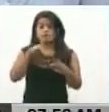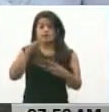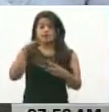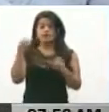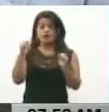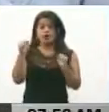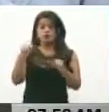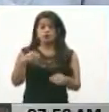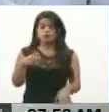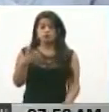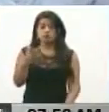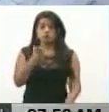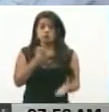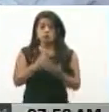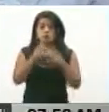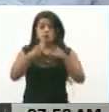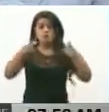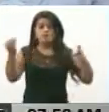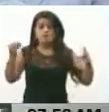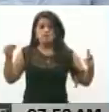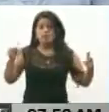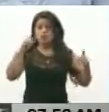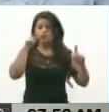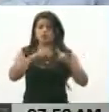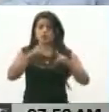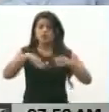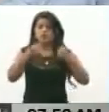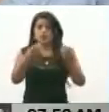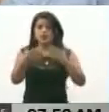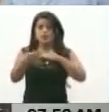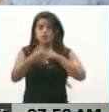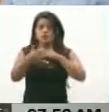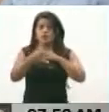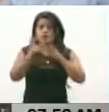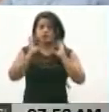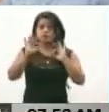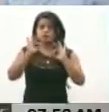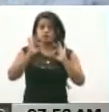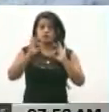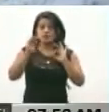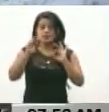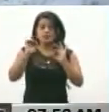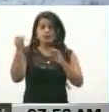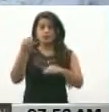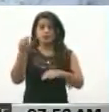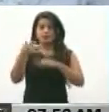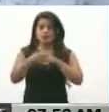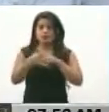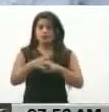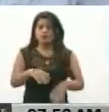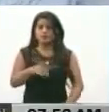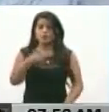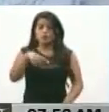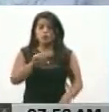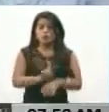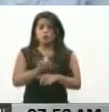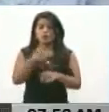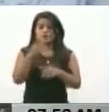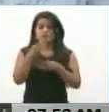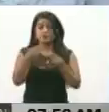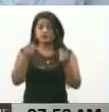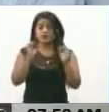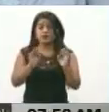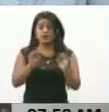Y seguimos ampliando y seguimos creciendo para ofrecer tecnologías de primera generación, no solamente en definición estándar, sino